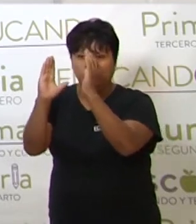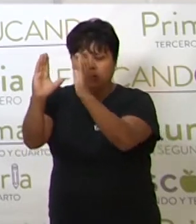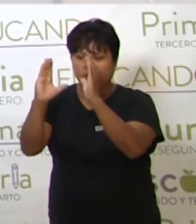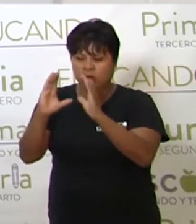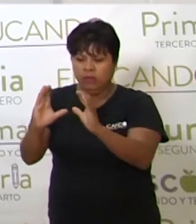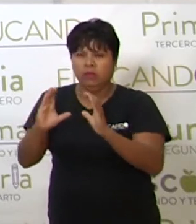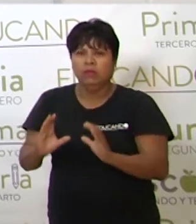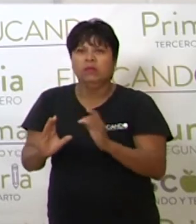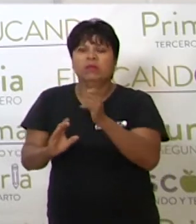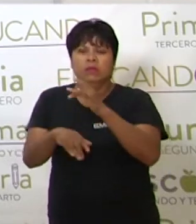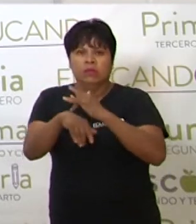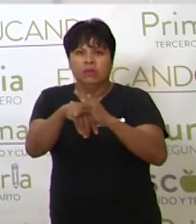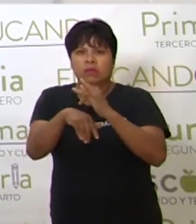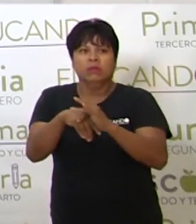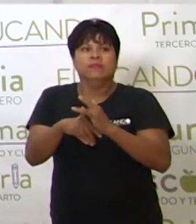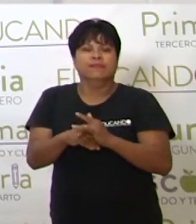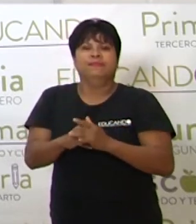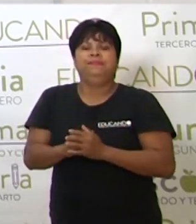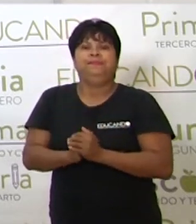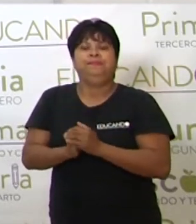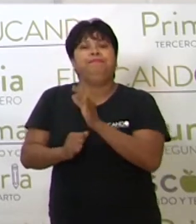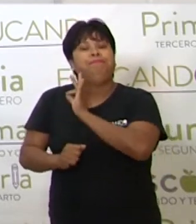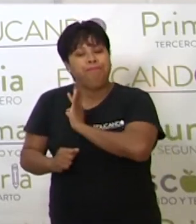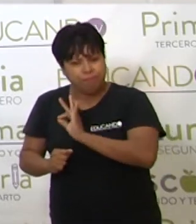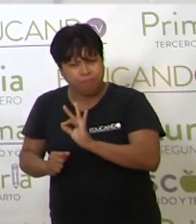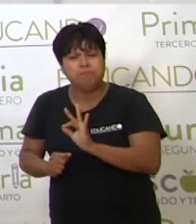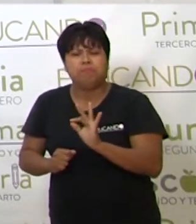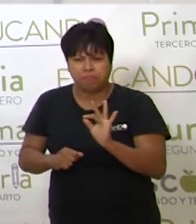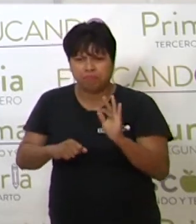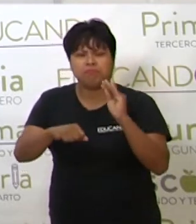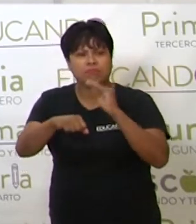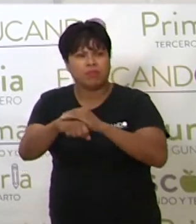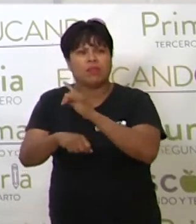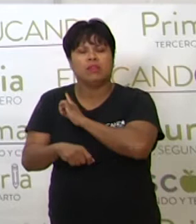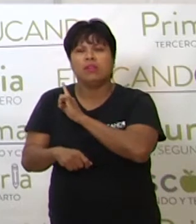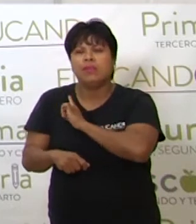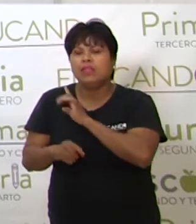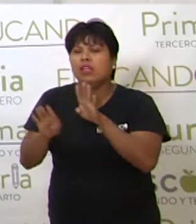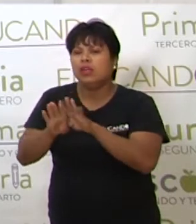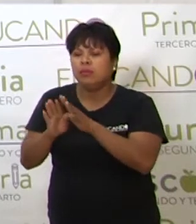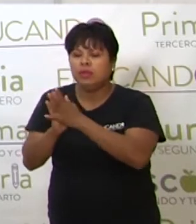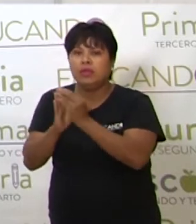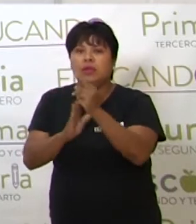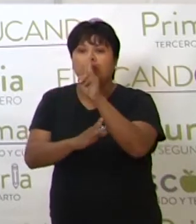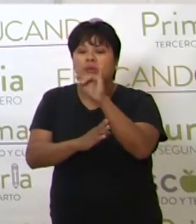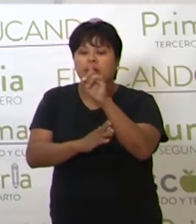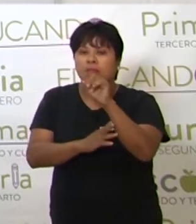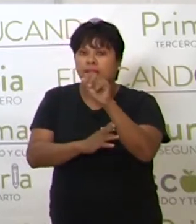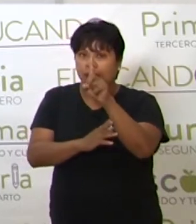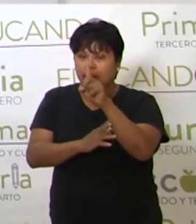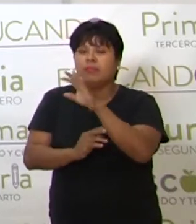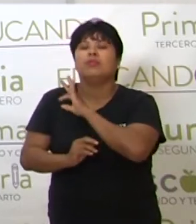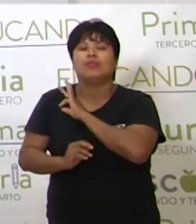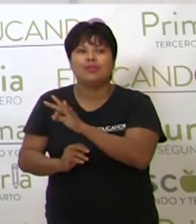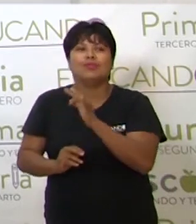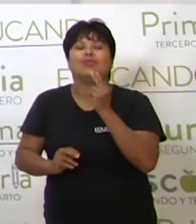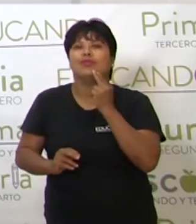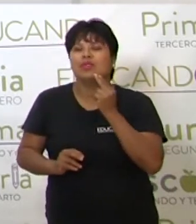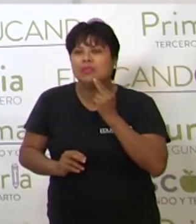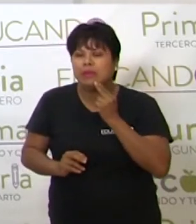los quesos pueden podemos poner recuerden que eso nada más representa la unidad podemos utilizar